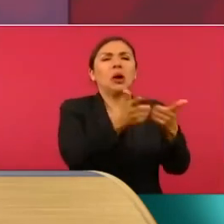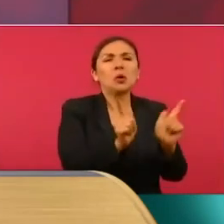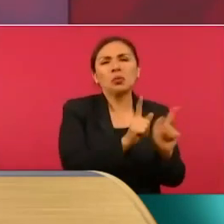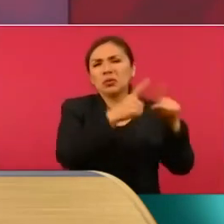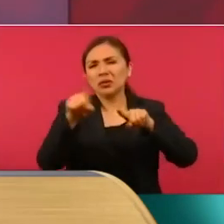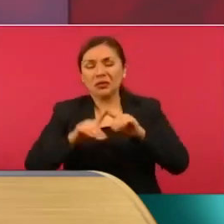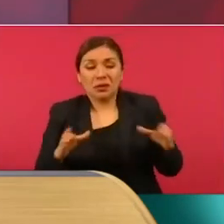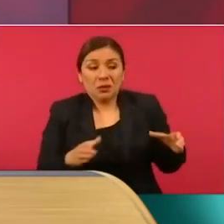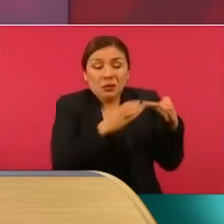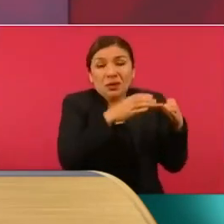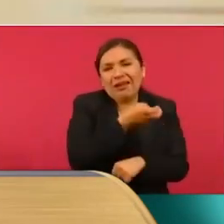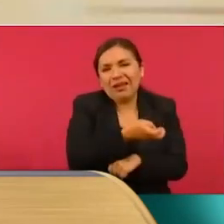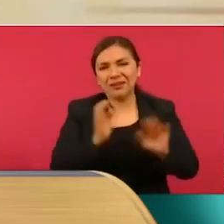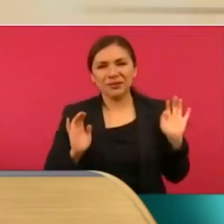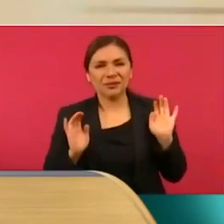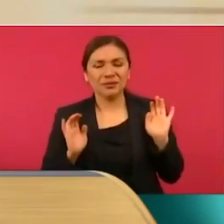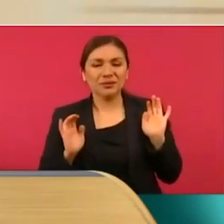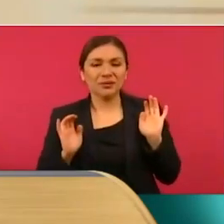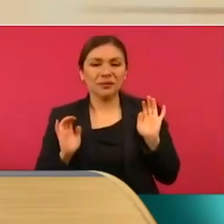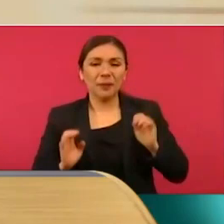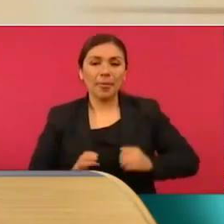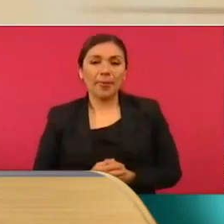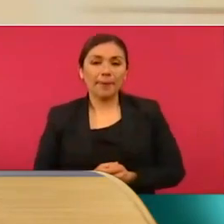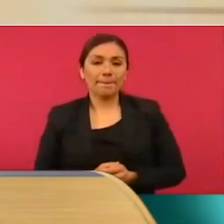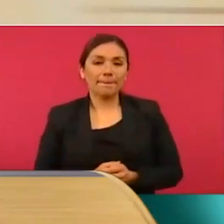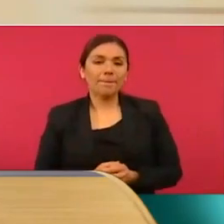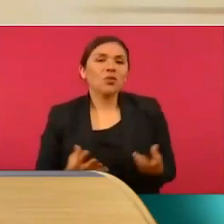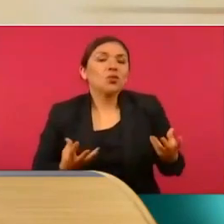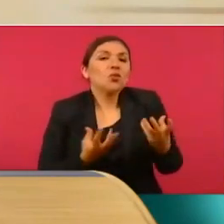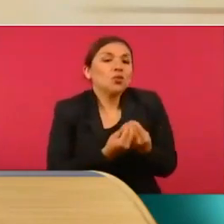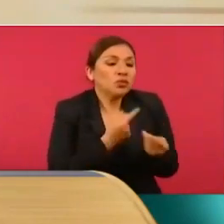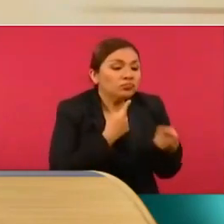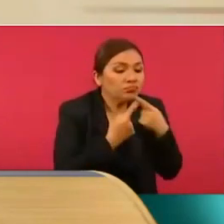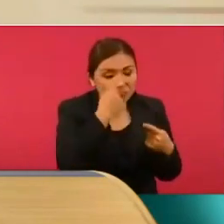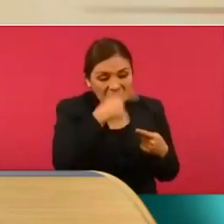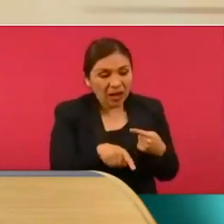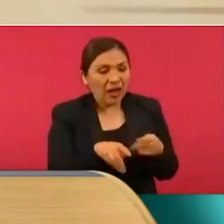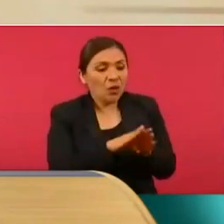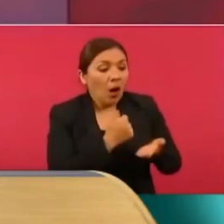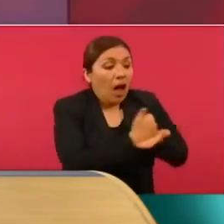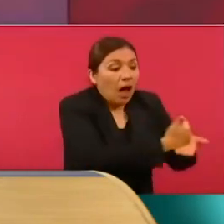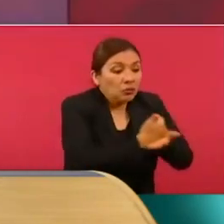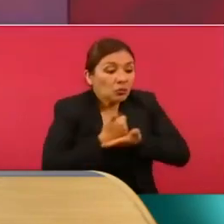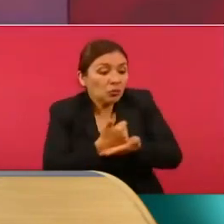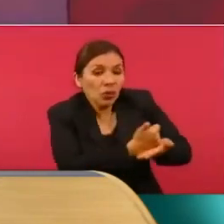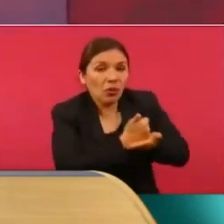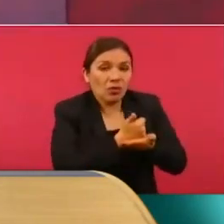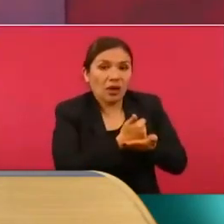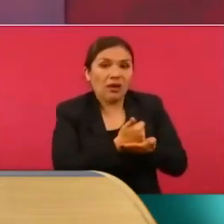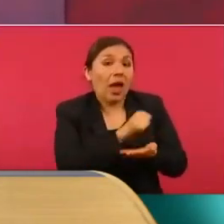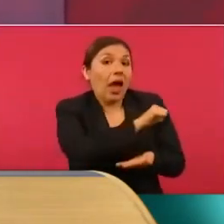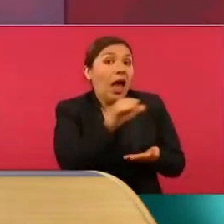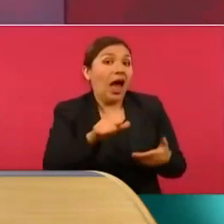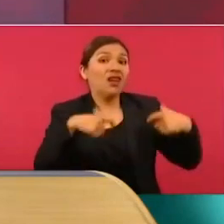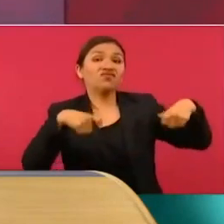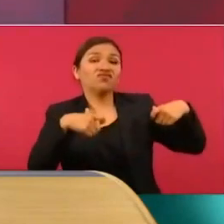siempre se unen se alimentan se nutren mutuamente las